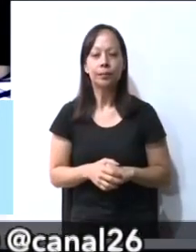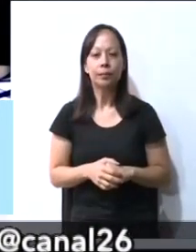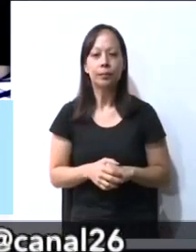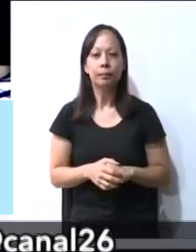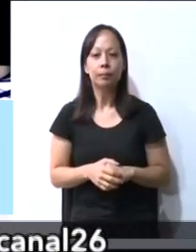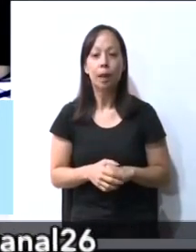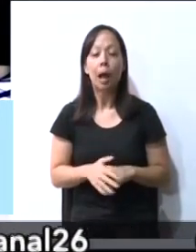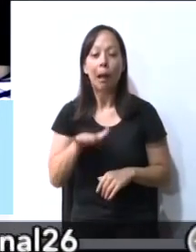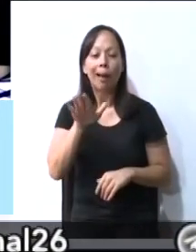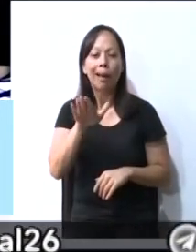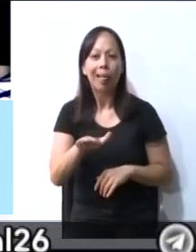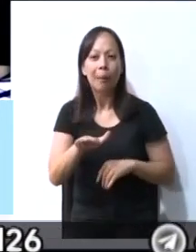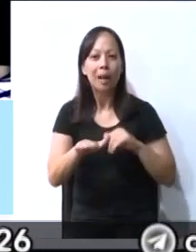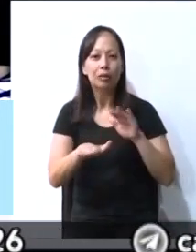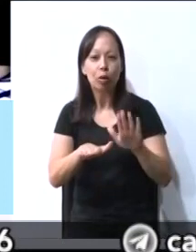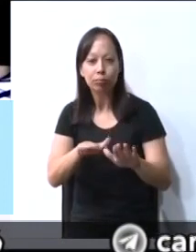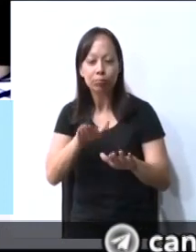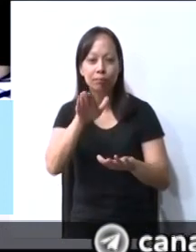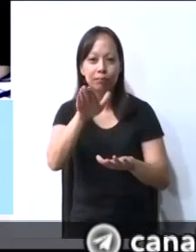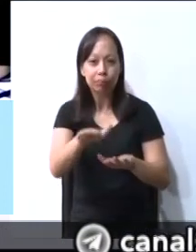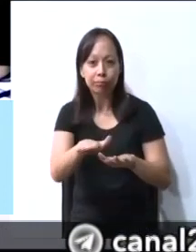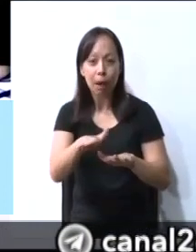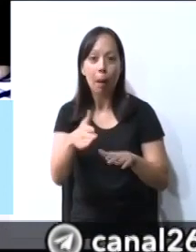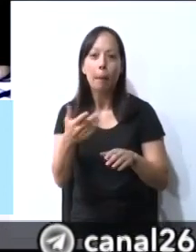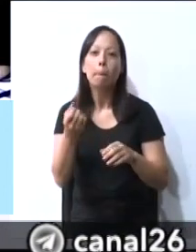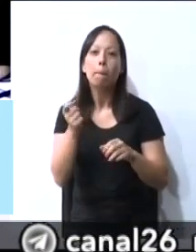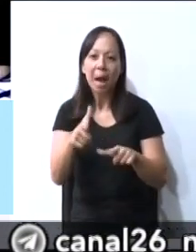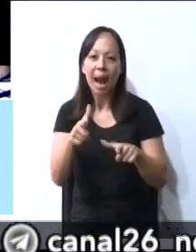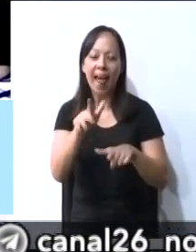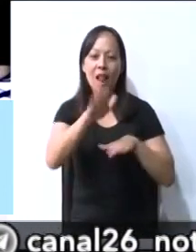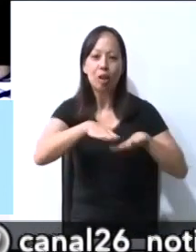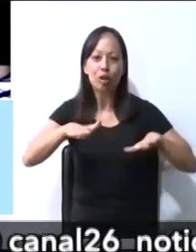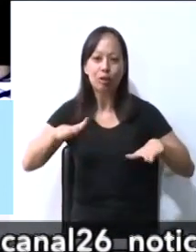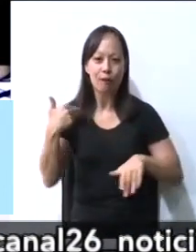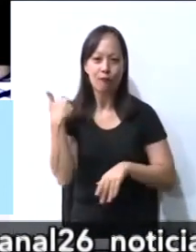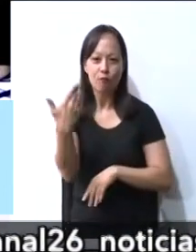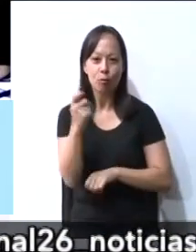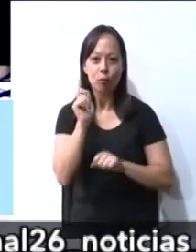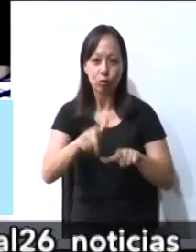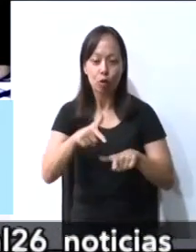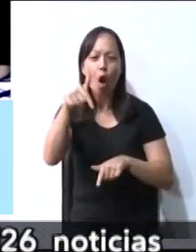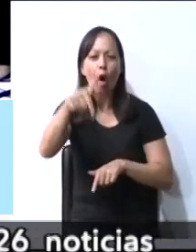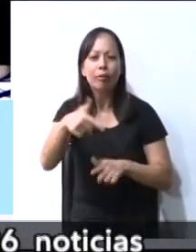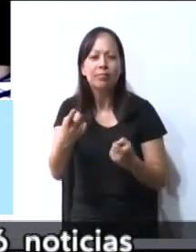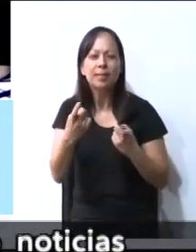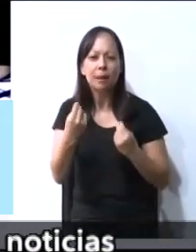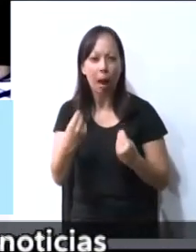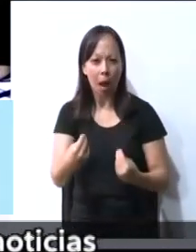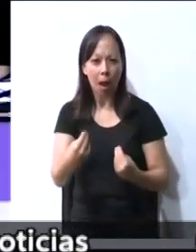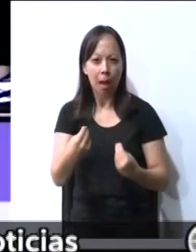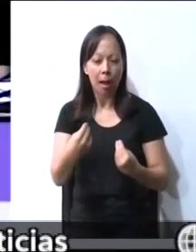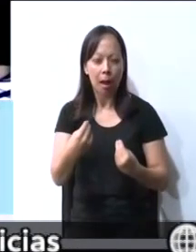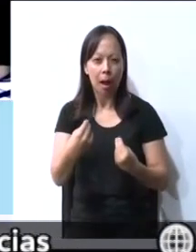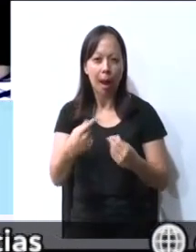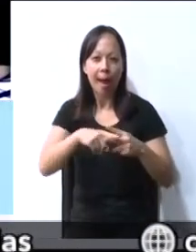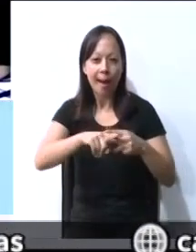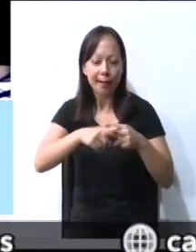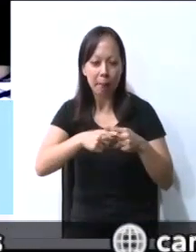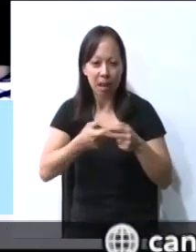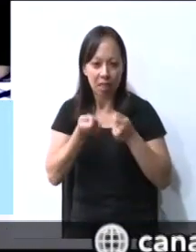Cada paso que damos es por los chicos y su futuro. Hoy lo que necesitan es ganar herramientas para el